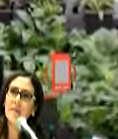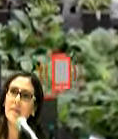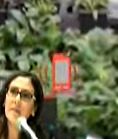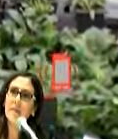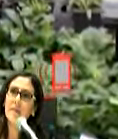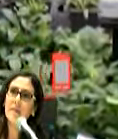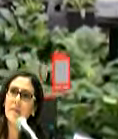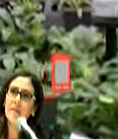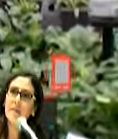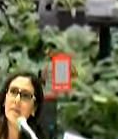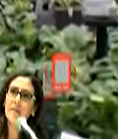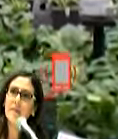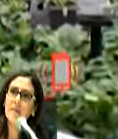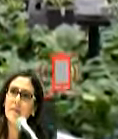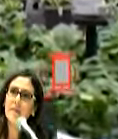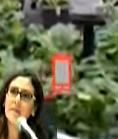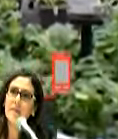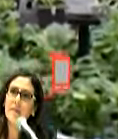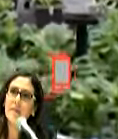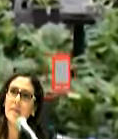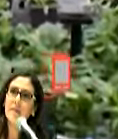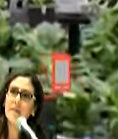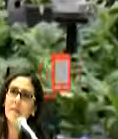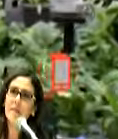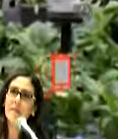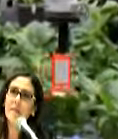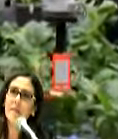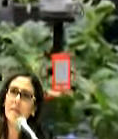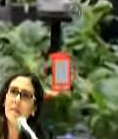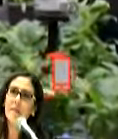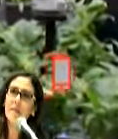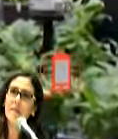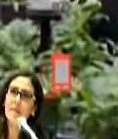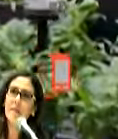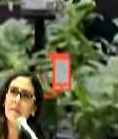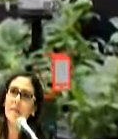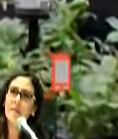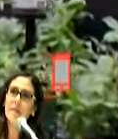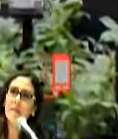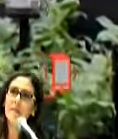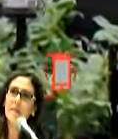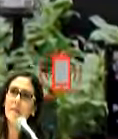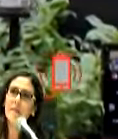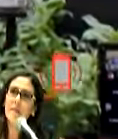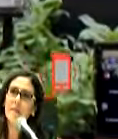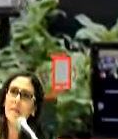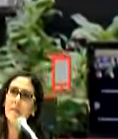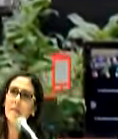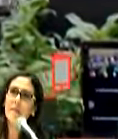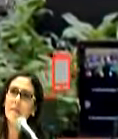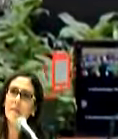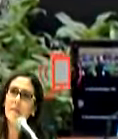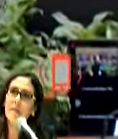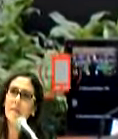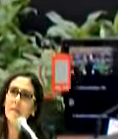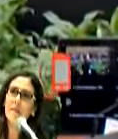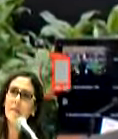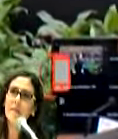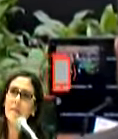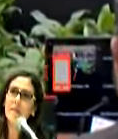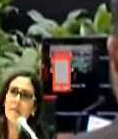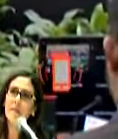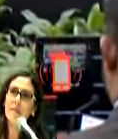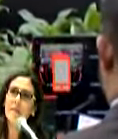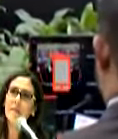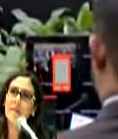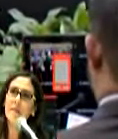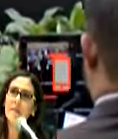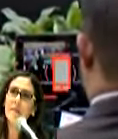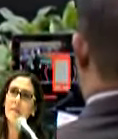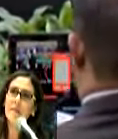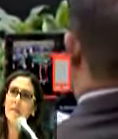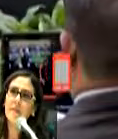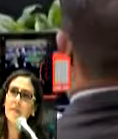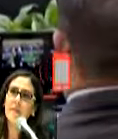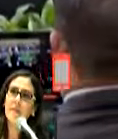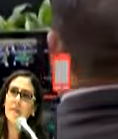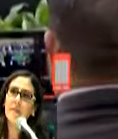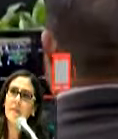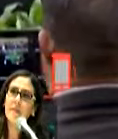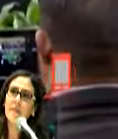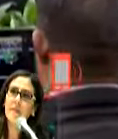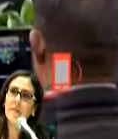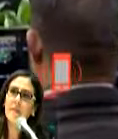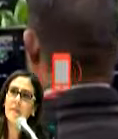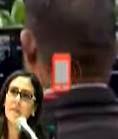pero tenemos que hacer una lectura muy cuidadosa. Y lo que sí es que pues nosotros seguiremos